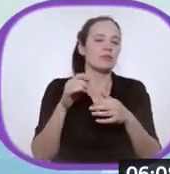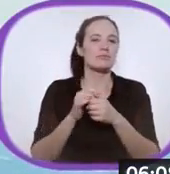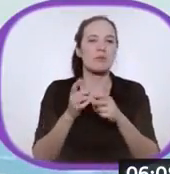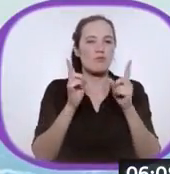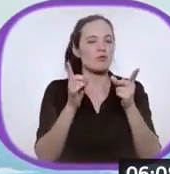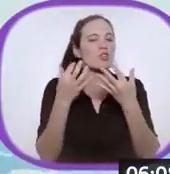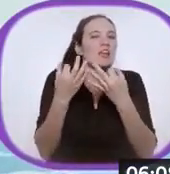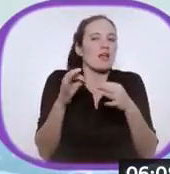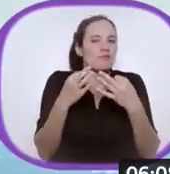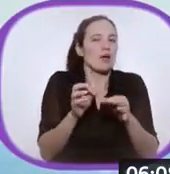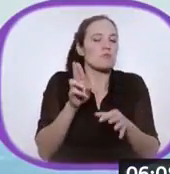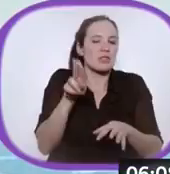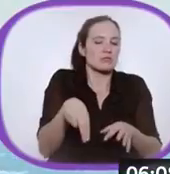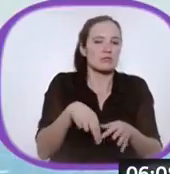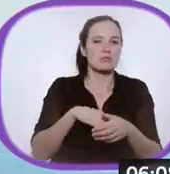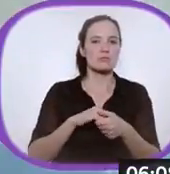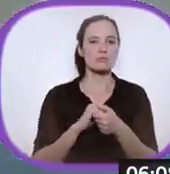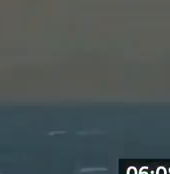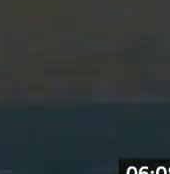¡Tienes razón, Tintín! ¡Tienes razón!